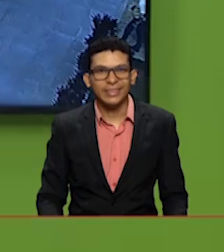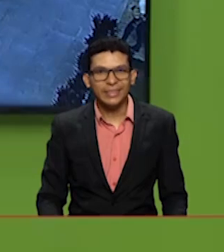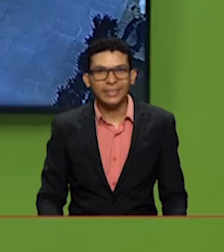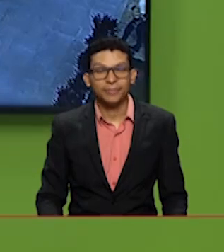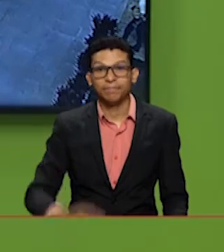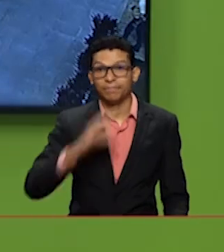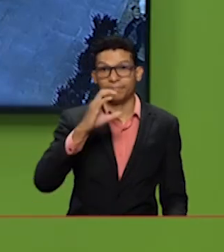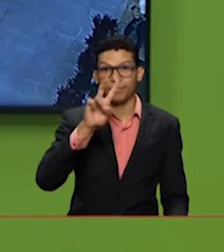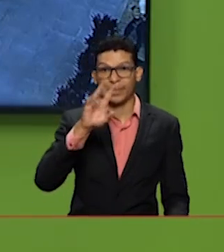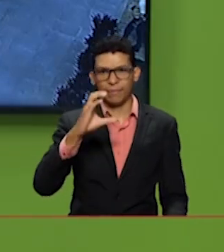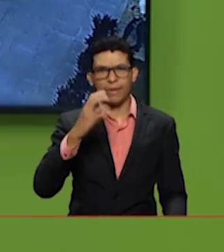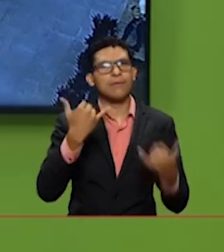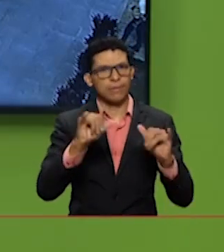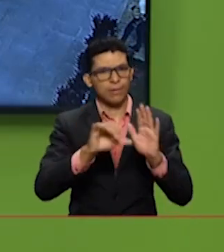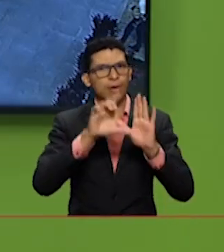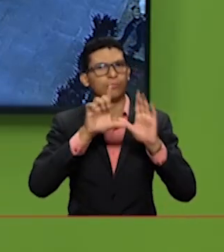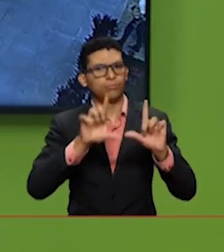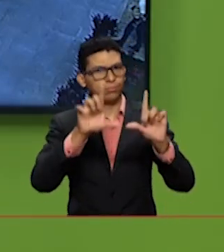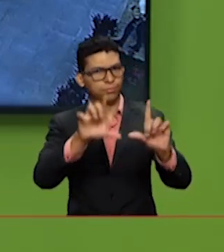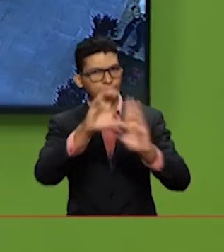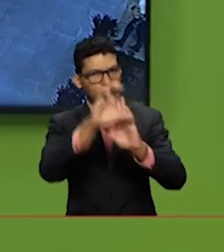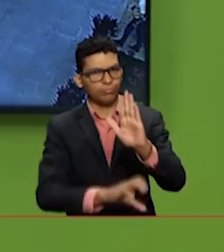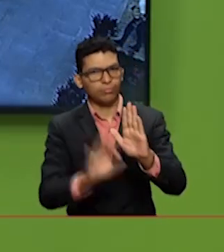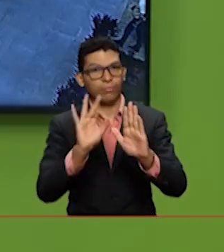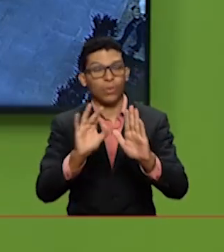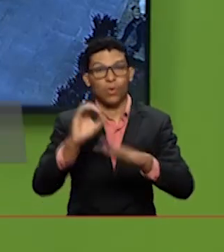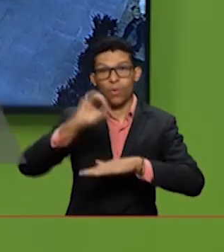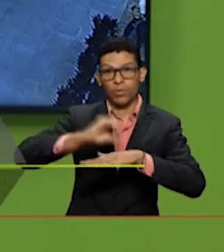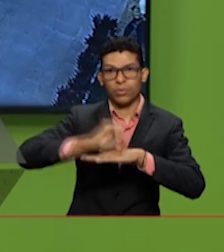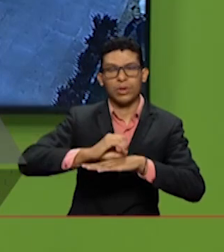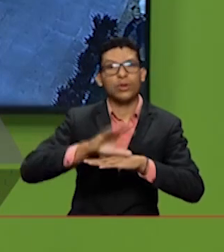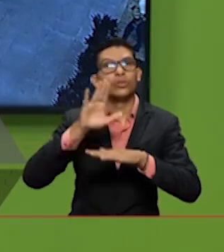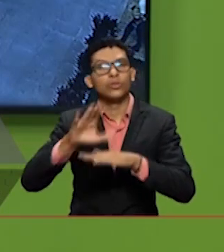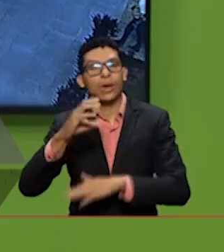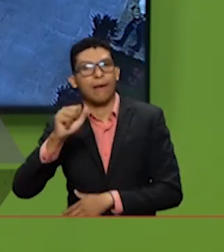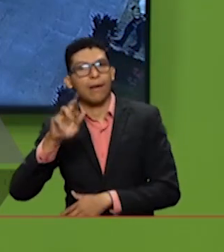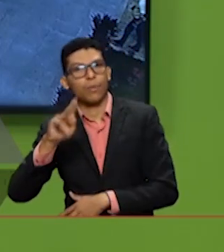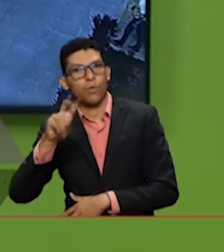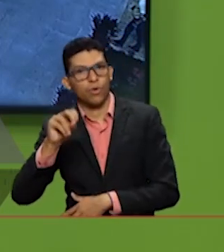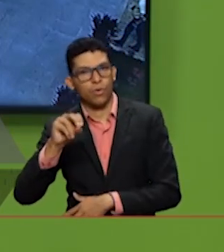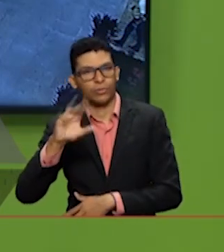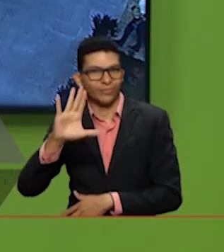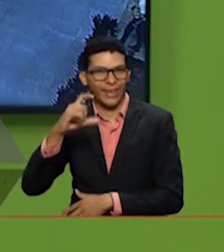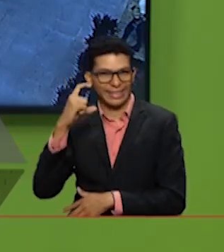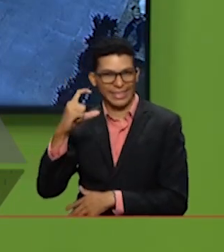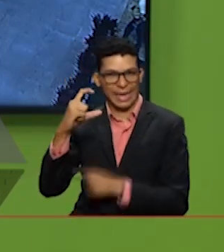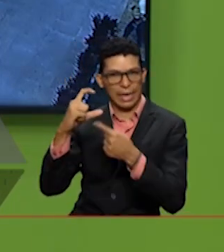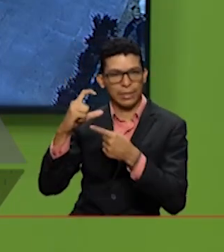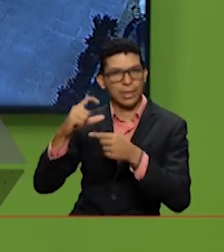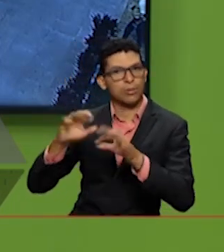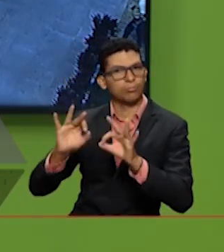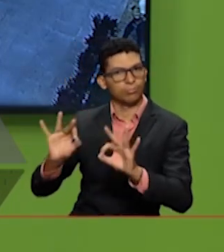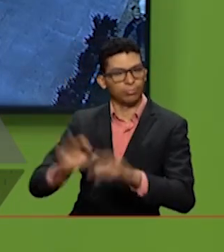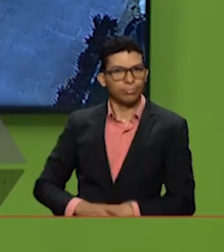la cbc fue certificada por el icontec por ser una organización con carbono neutralidad es decir que no solo apoya